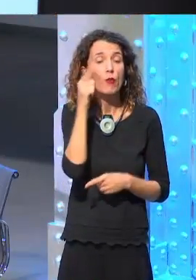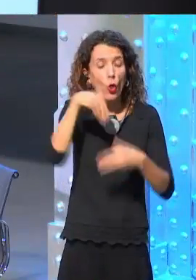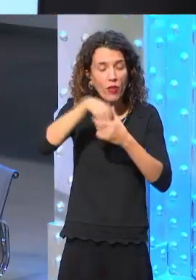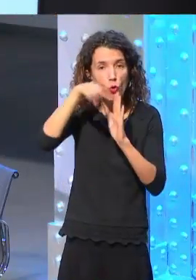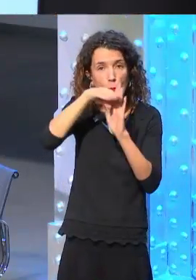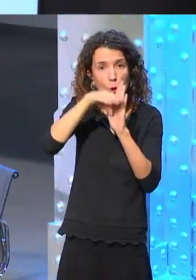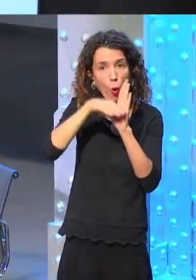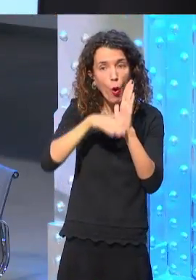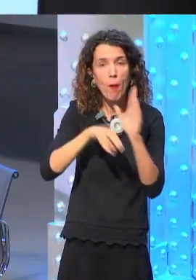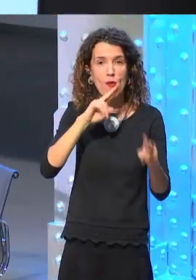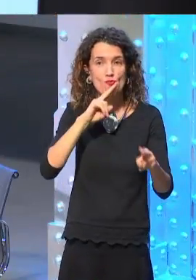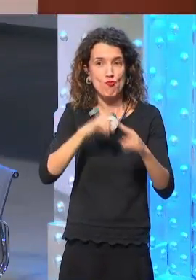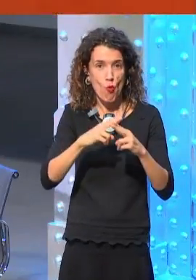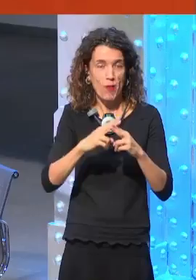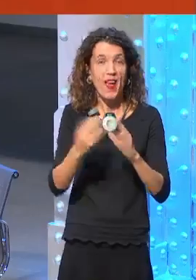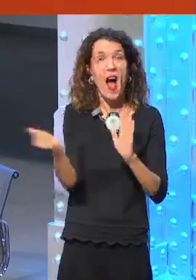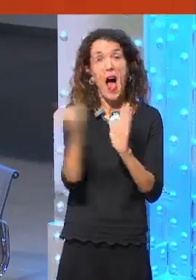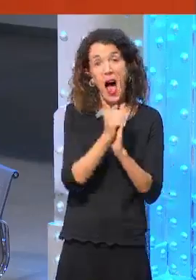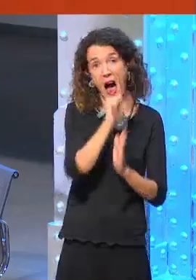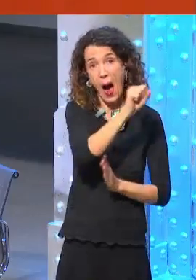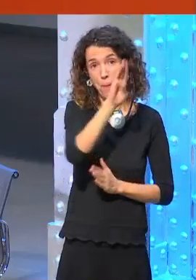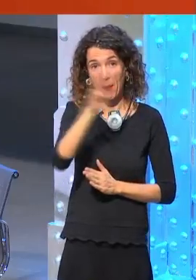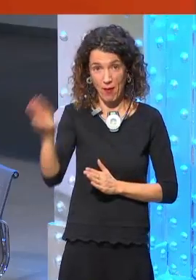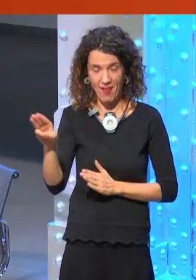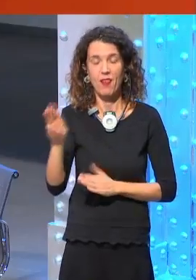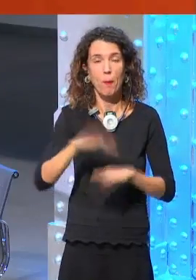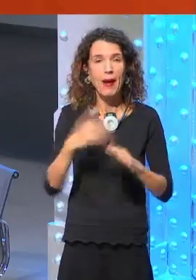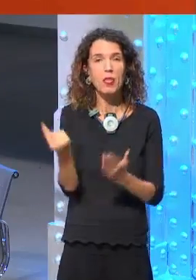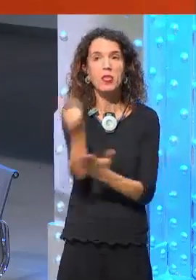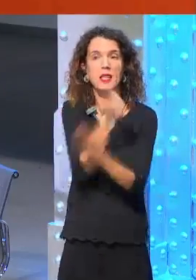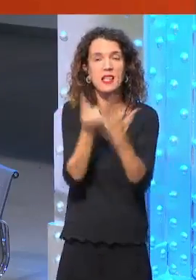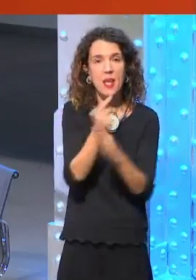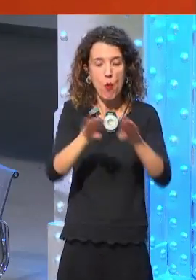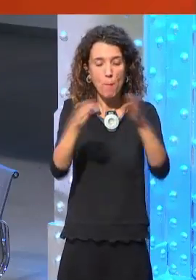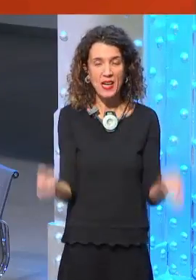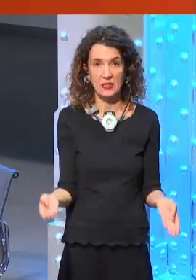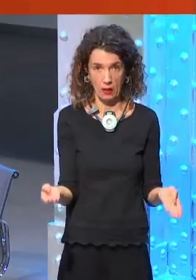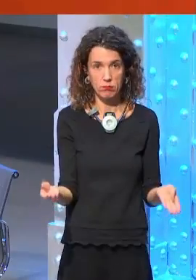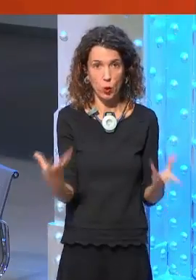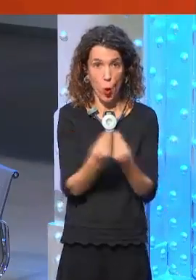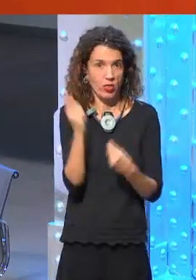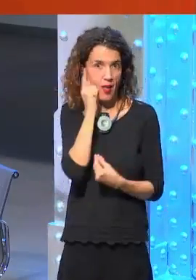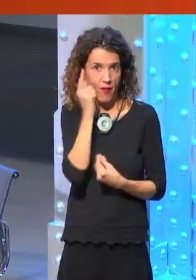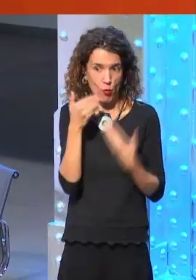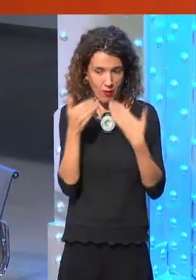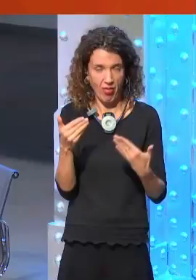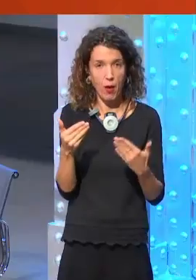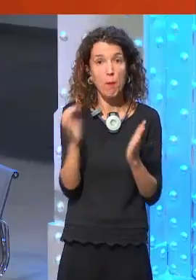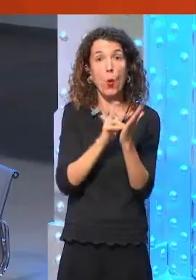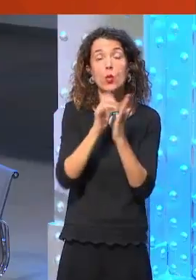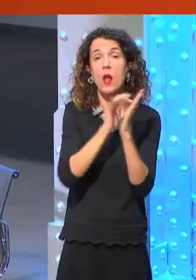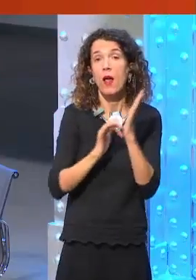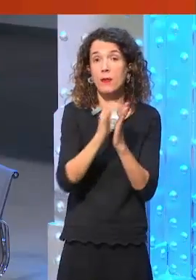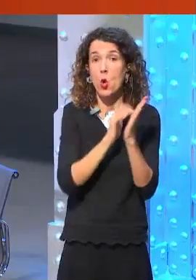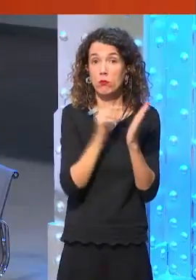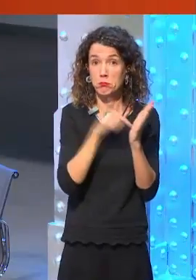programa que hoy se llama aplicación, hoy se diría aplicación, para diseñar una mesa con el teléfono. Pulsando